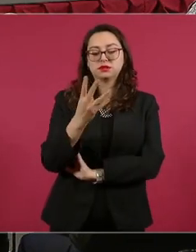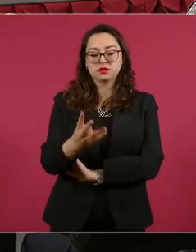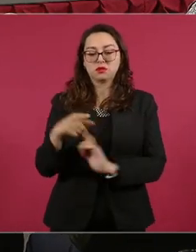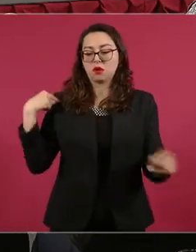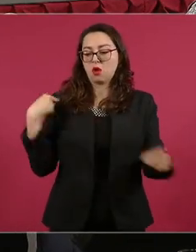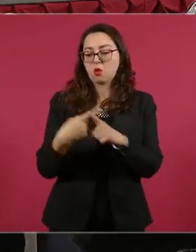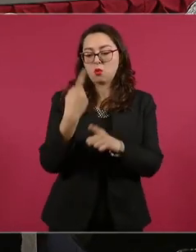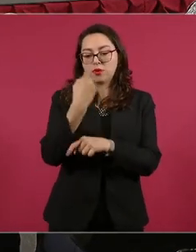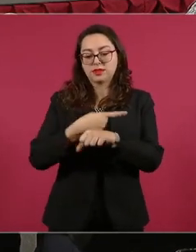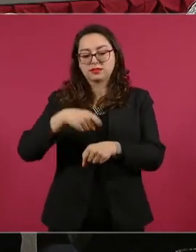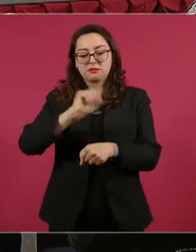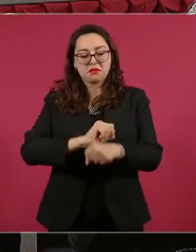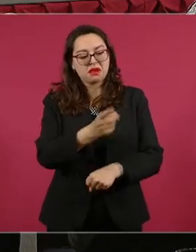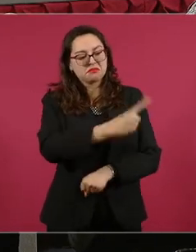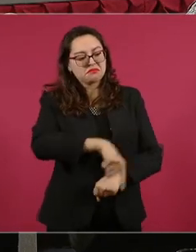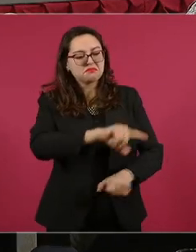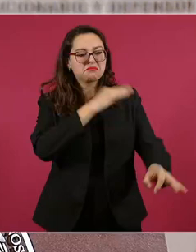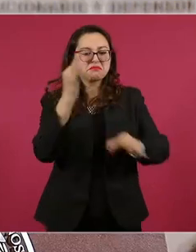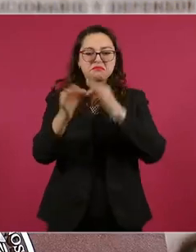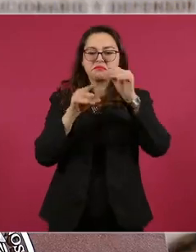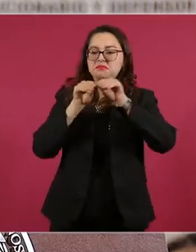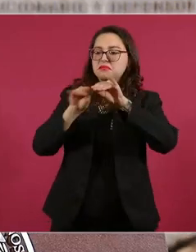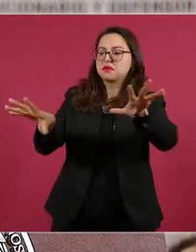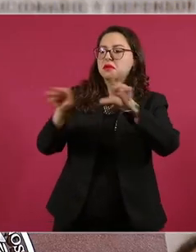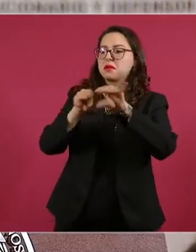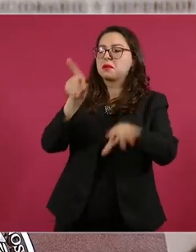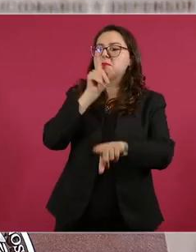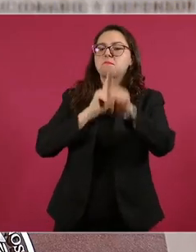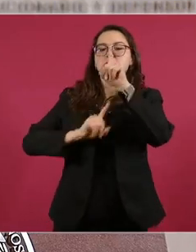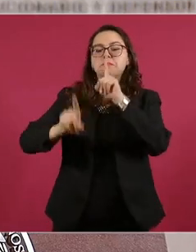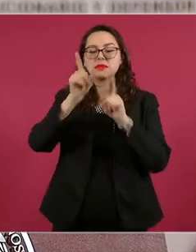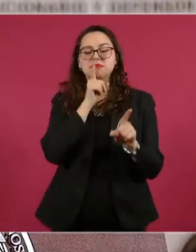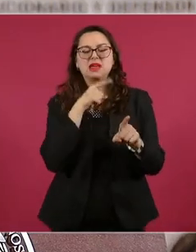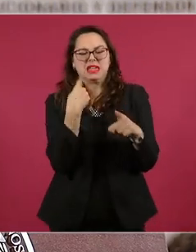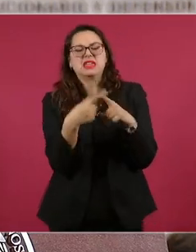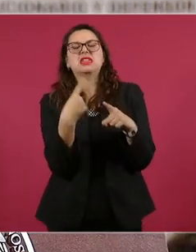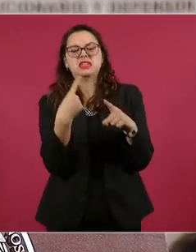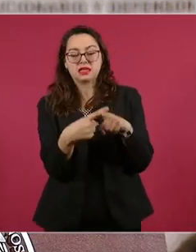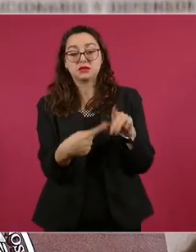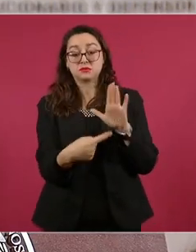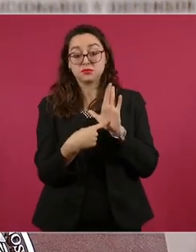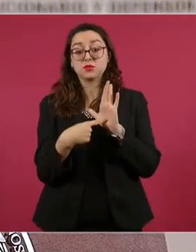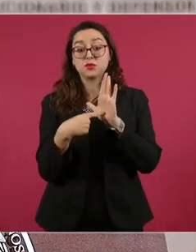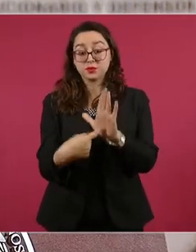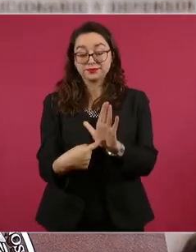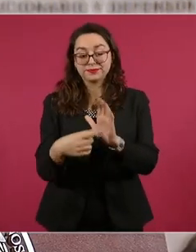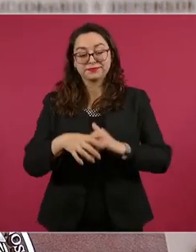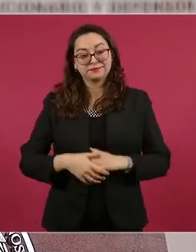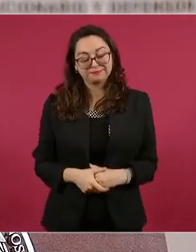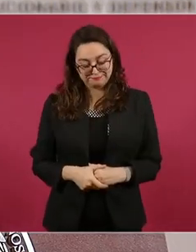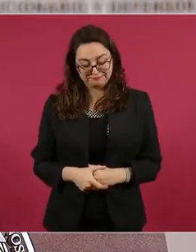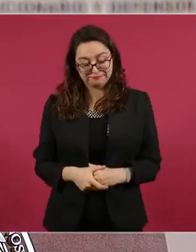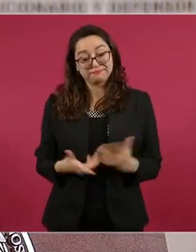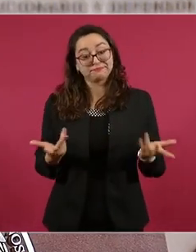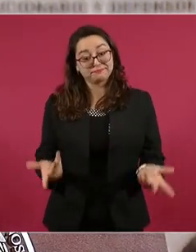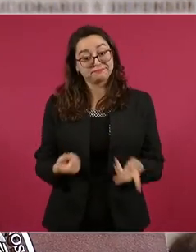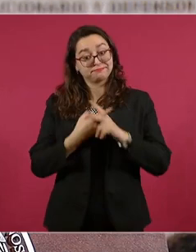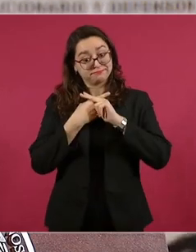quieren las mentiras de la semana? Y vamos a iniciar porque es falso que elementos de